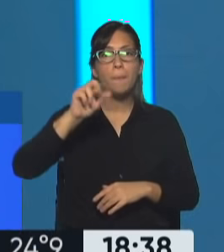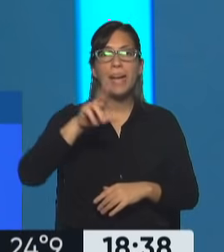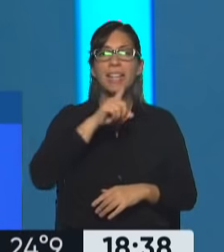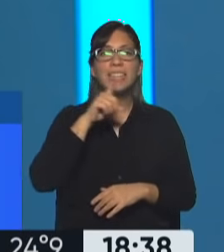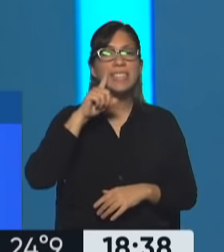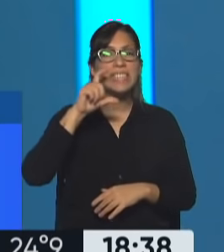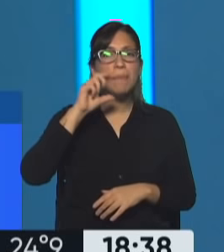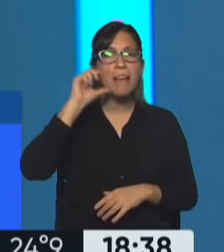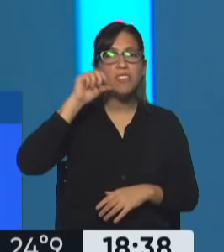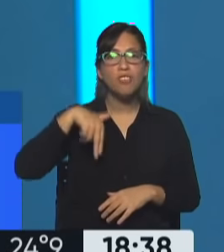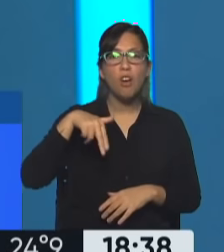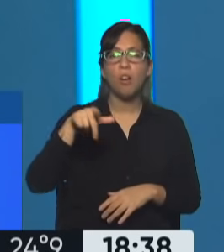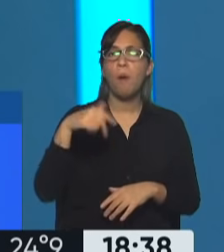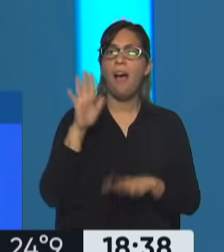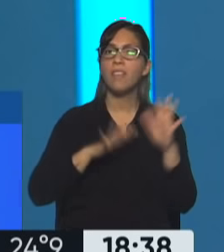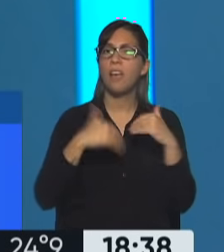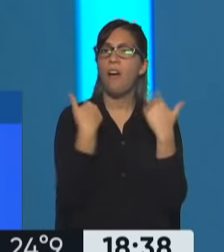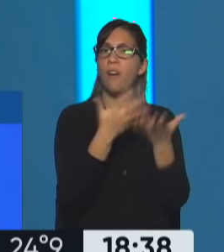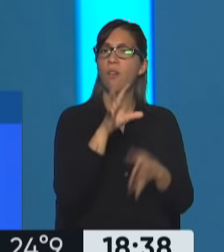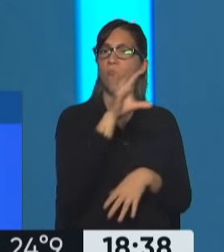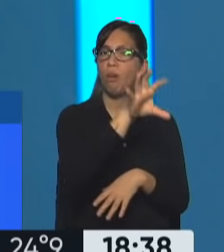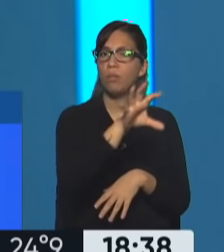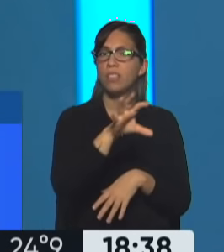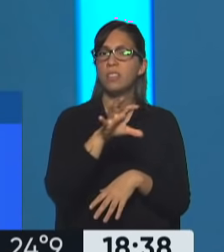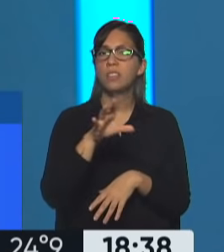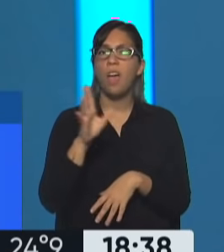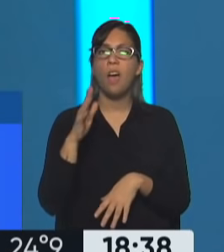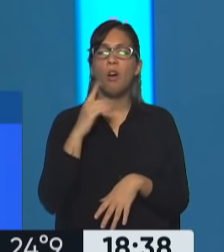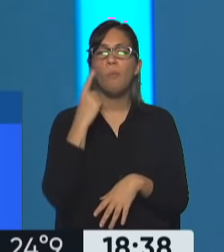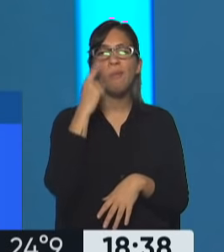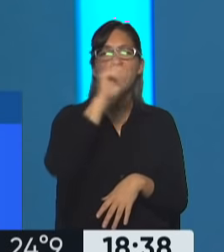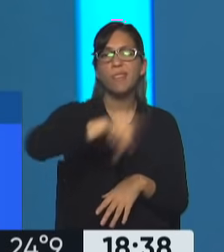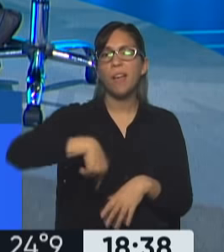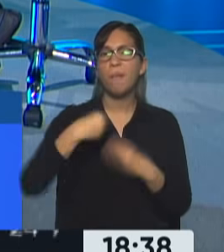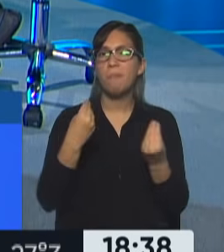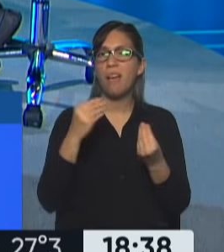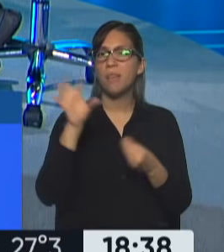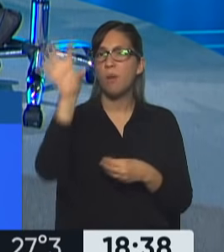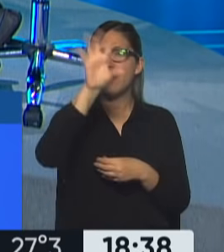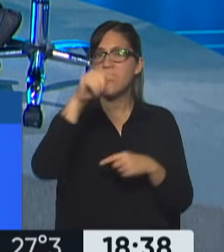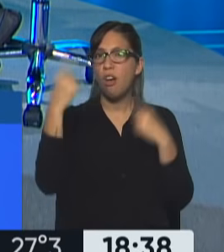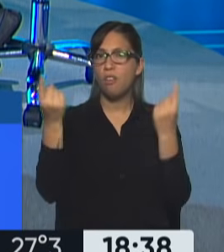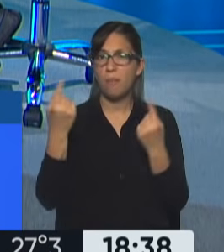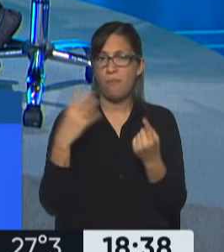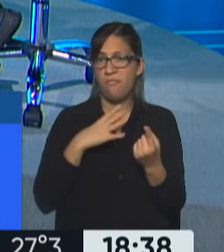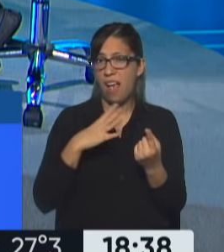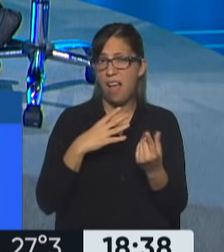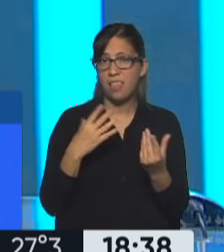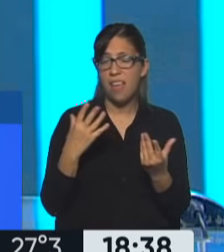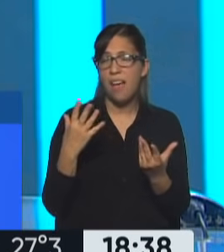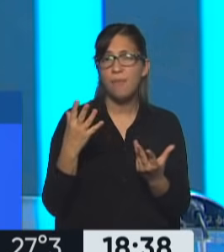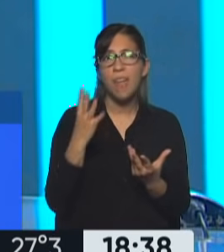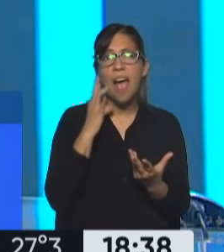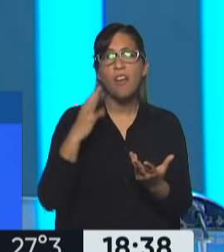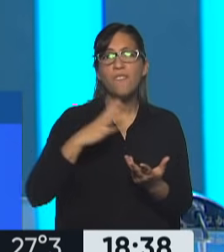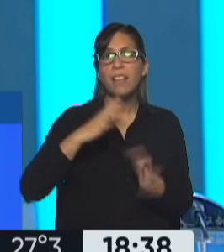siempre algún punto a favor de una provincia, sin discutir demasiado cómo va a afectar a las otras, porque no hay un proyecto que